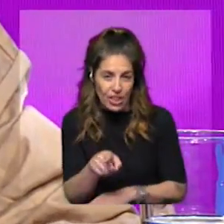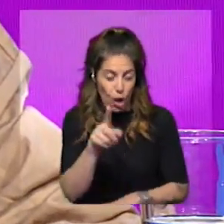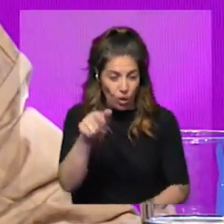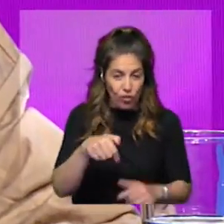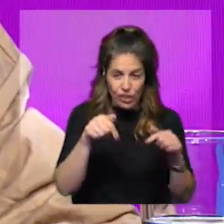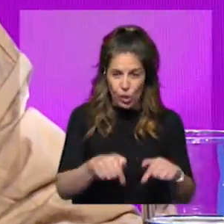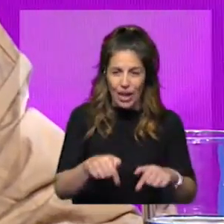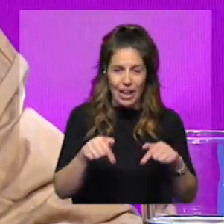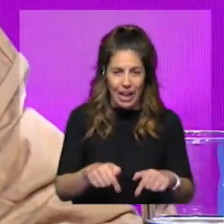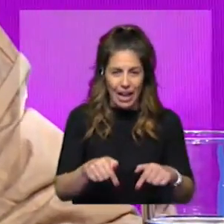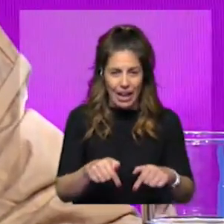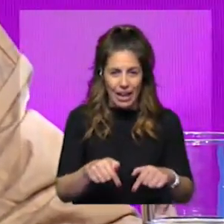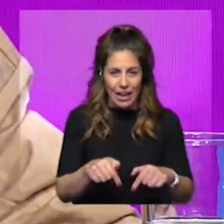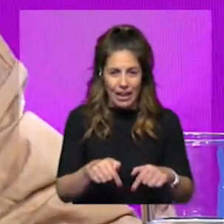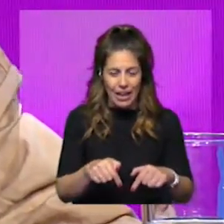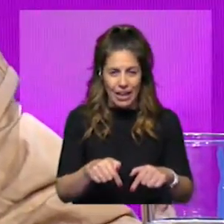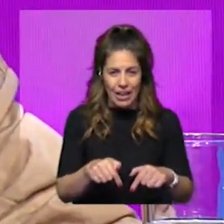acá